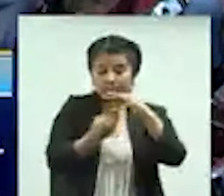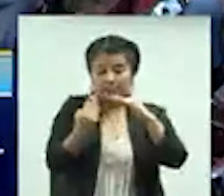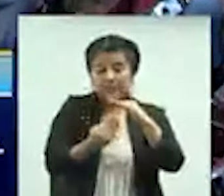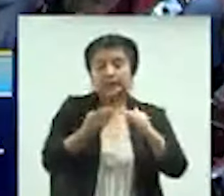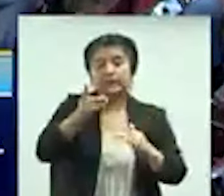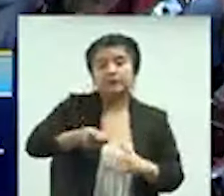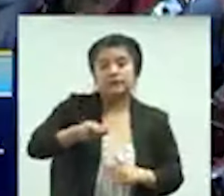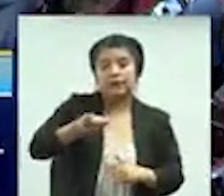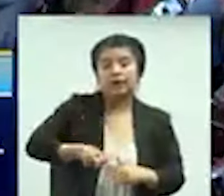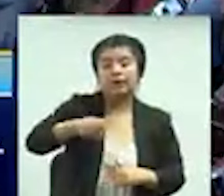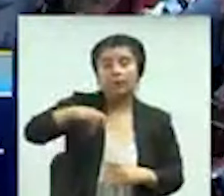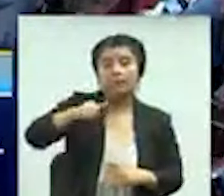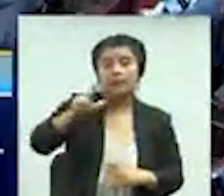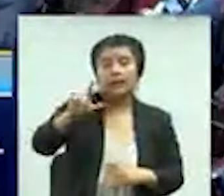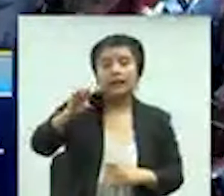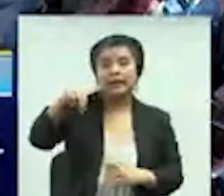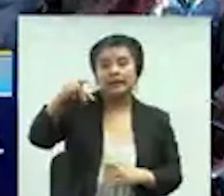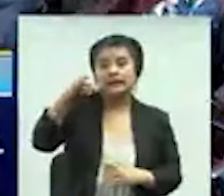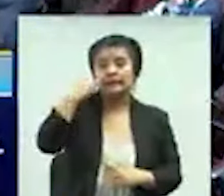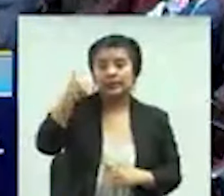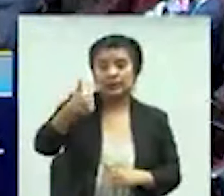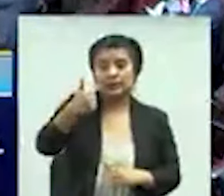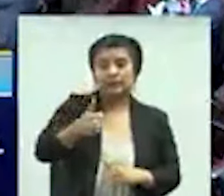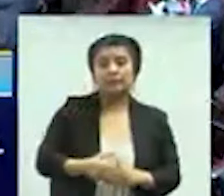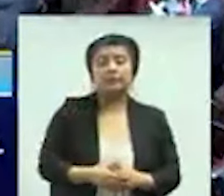Elmer Palencia.